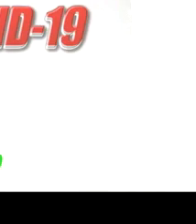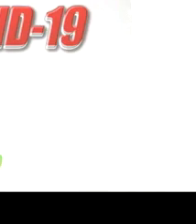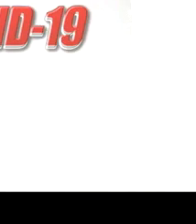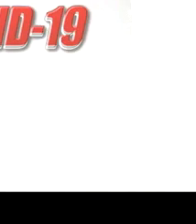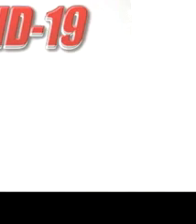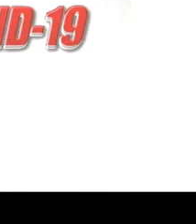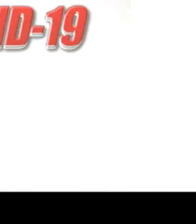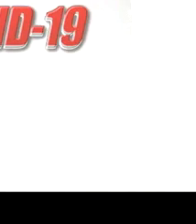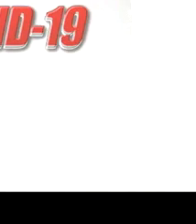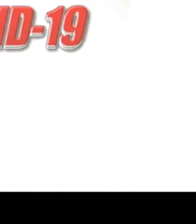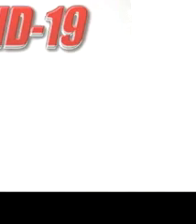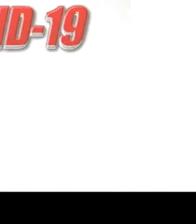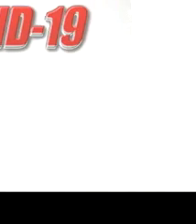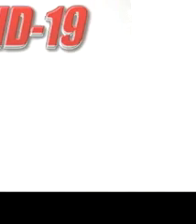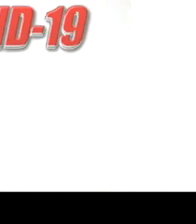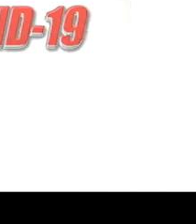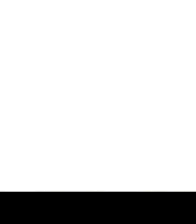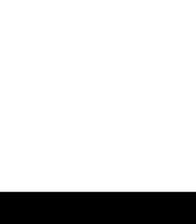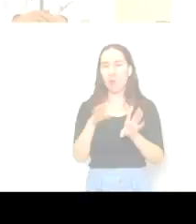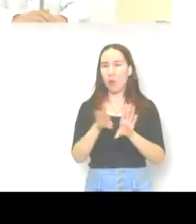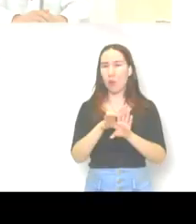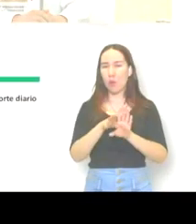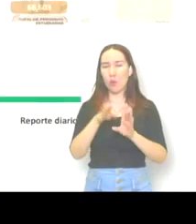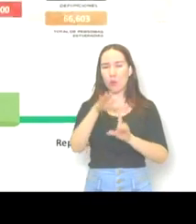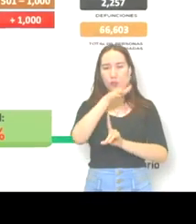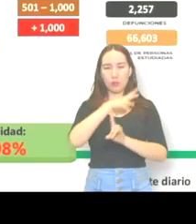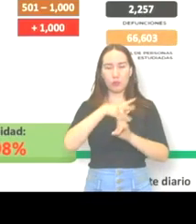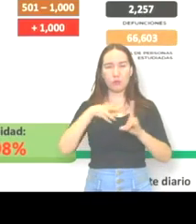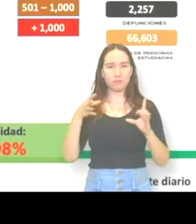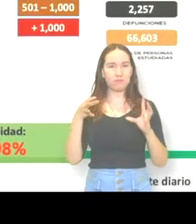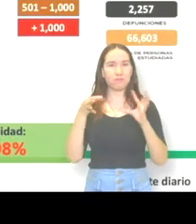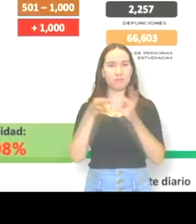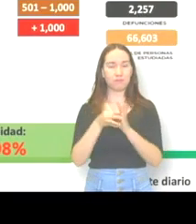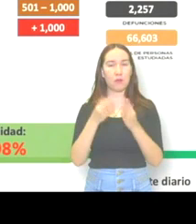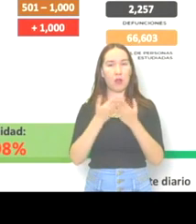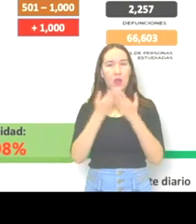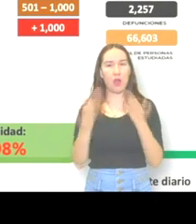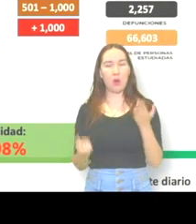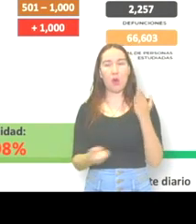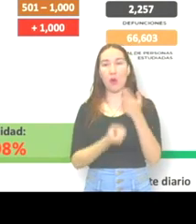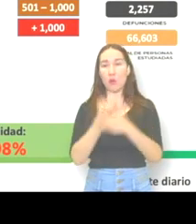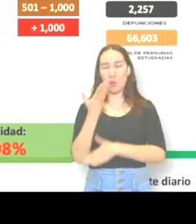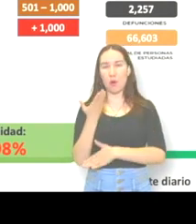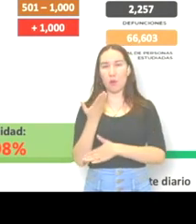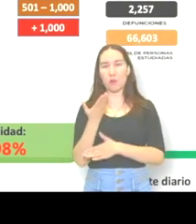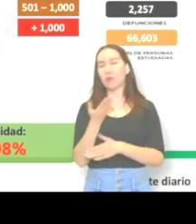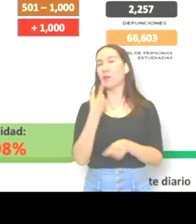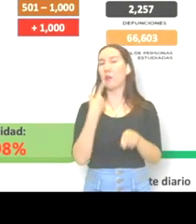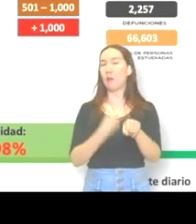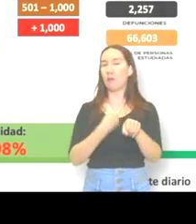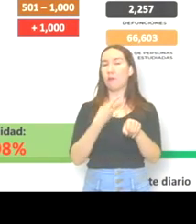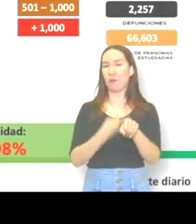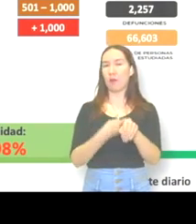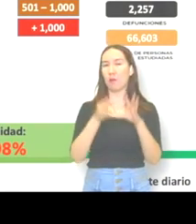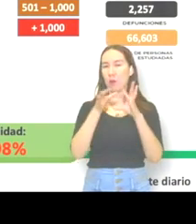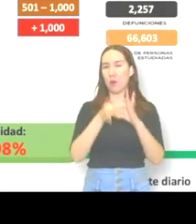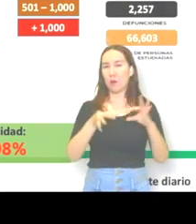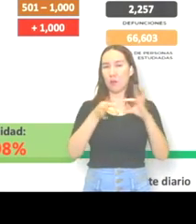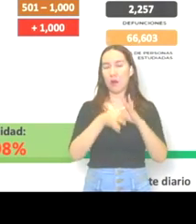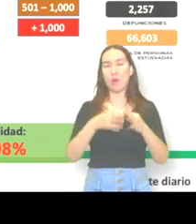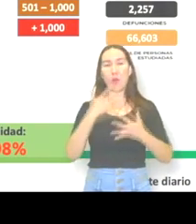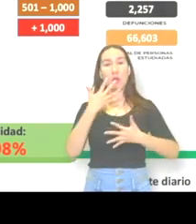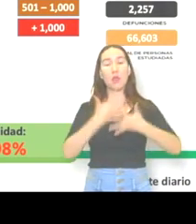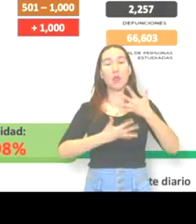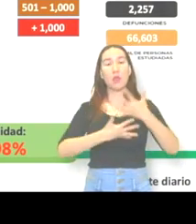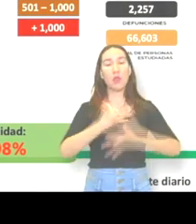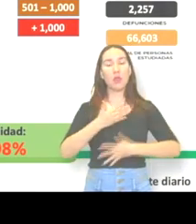Actualización COVID-19 San Luis Potosí. Y de las defunciones, de los datos nuevos aquí en nuestro estado, pues damos a conocer 15